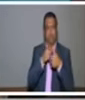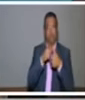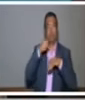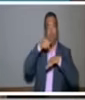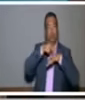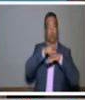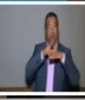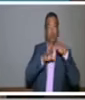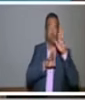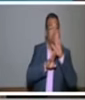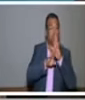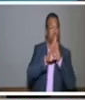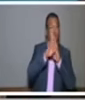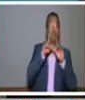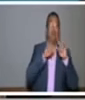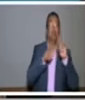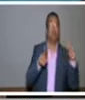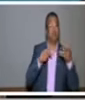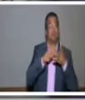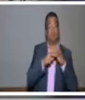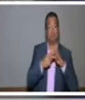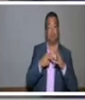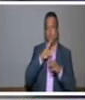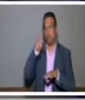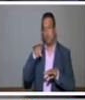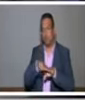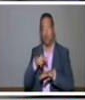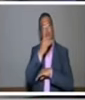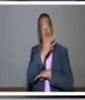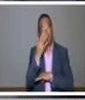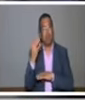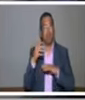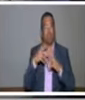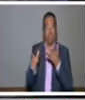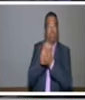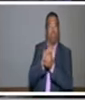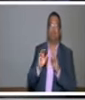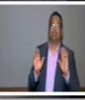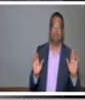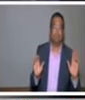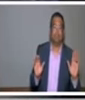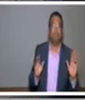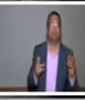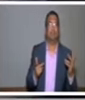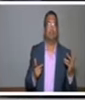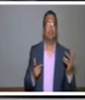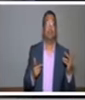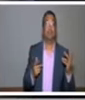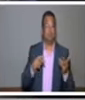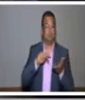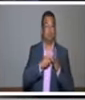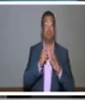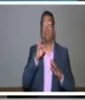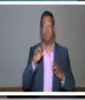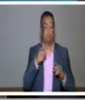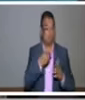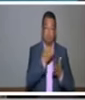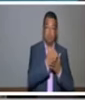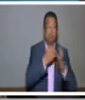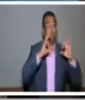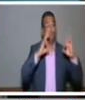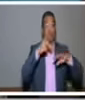Rico sin lastimar los recursos naturales. Y en eso voy a ser bien enfático. De nada logramos que recuperemos al país desde el punto de vista